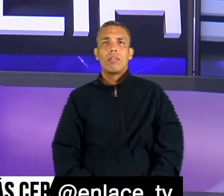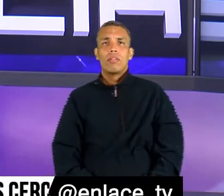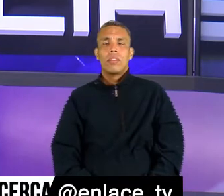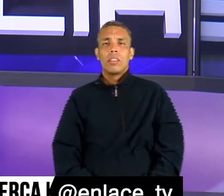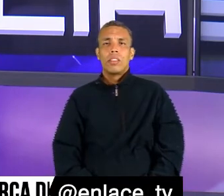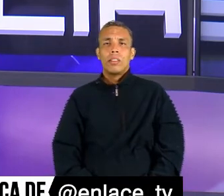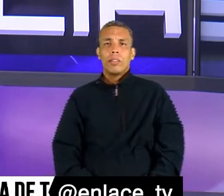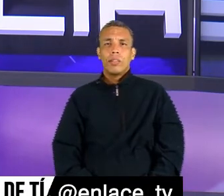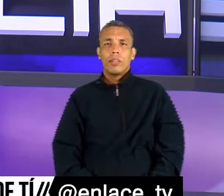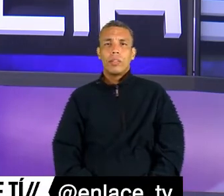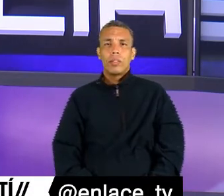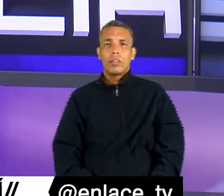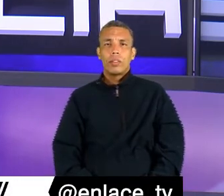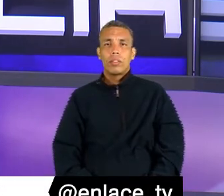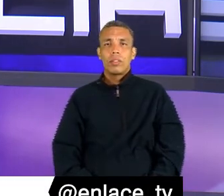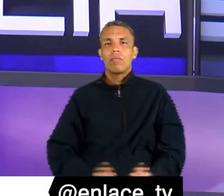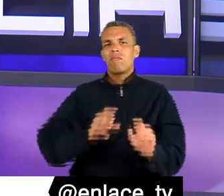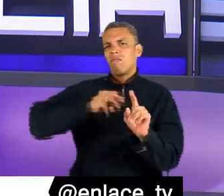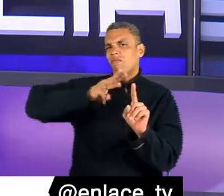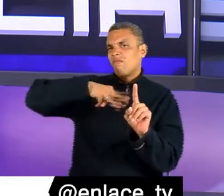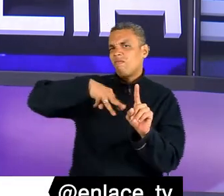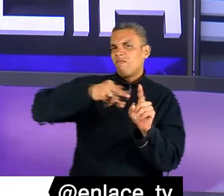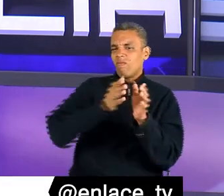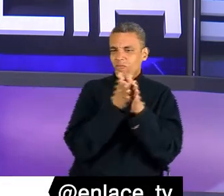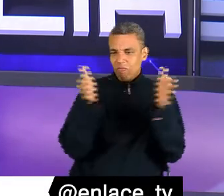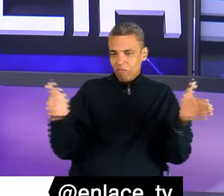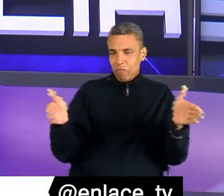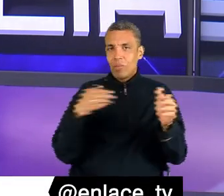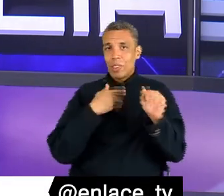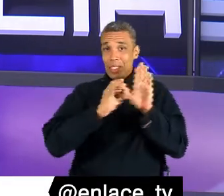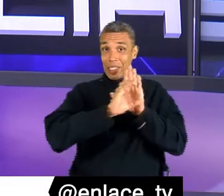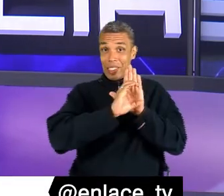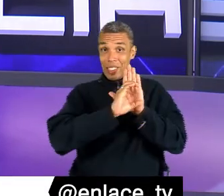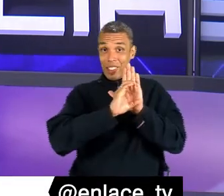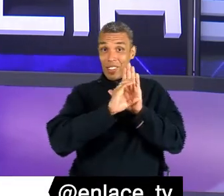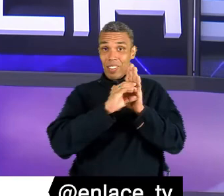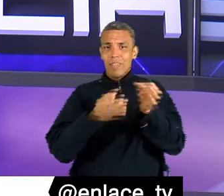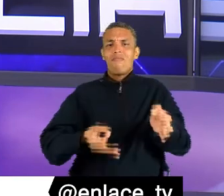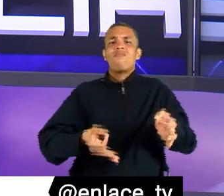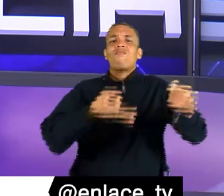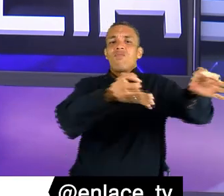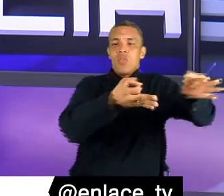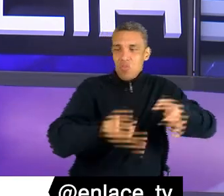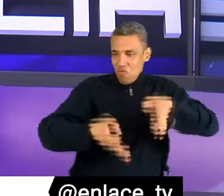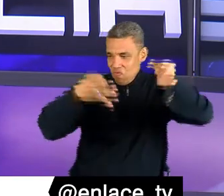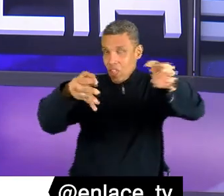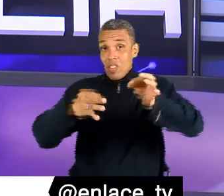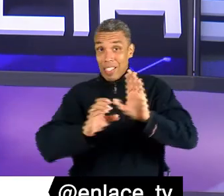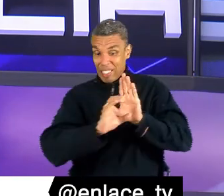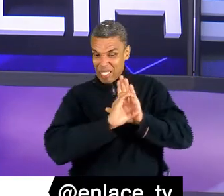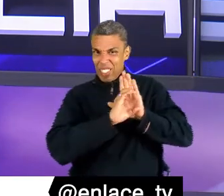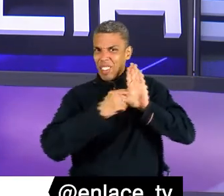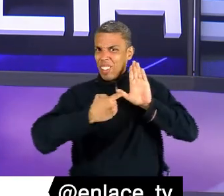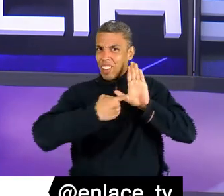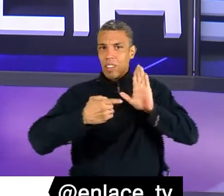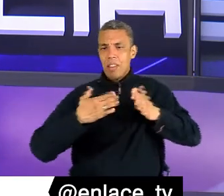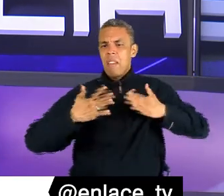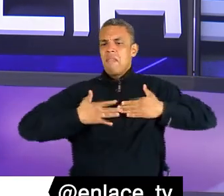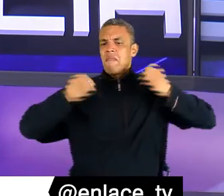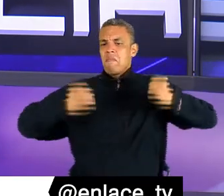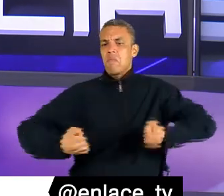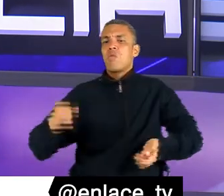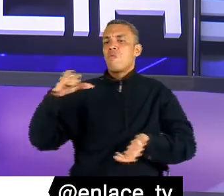del año, 679 certificados de territorialidad fueron rechazados. Especialista en gobierno cuestiona esta